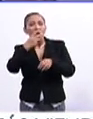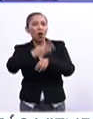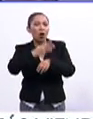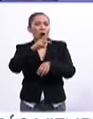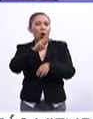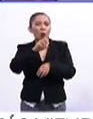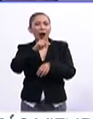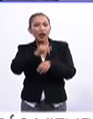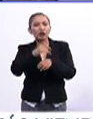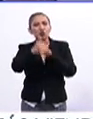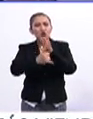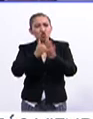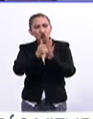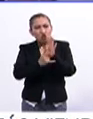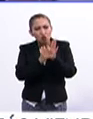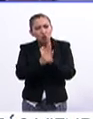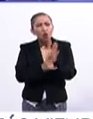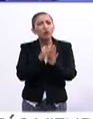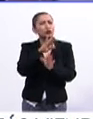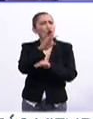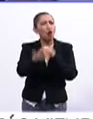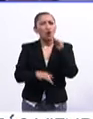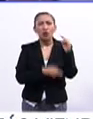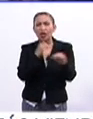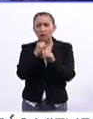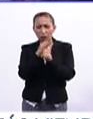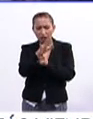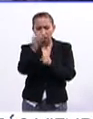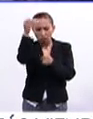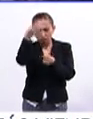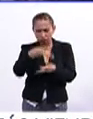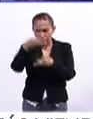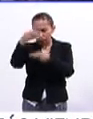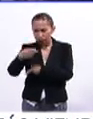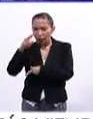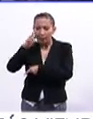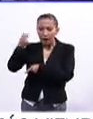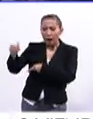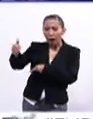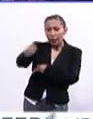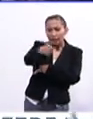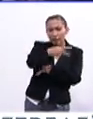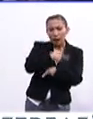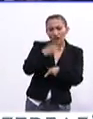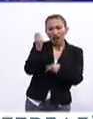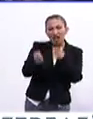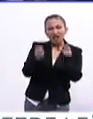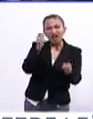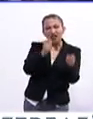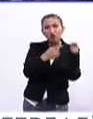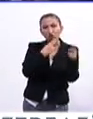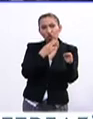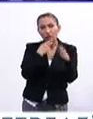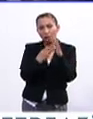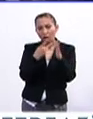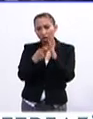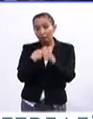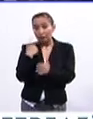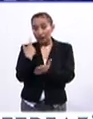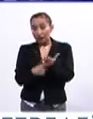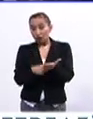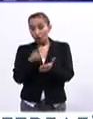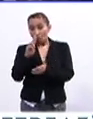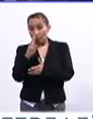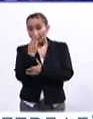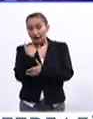al utilizar tu YouTube, y toda esa información que uno genera te va determinando un perfil de cada una de las personas. Dentro de nuestra misma